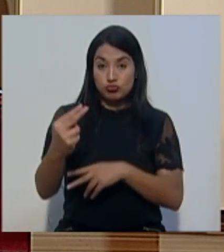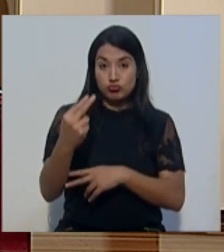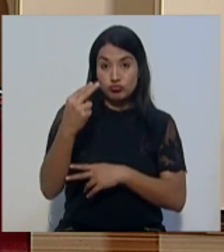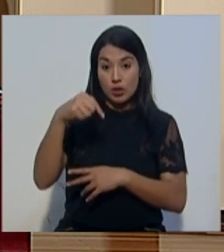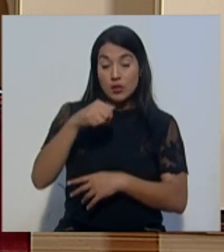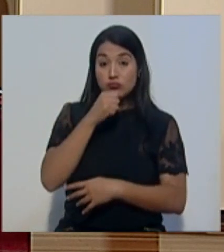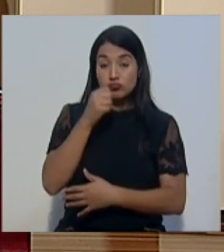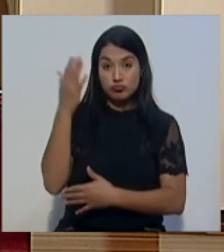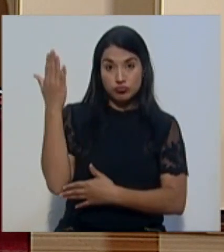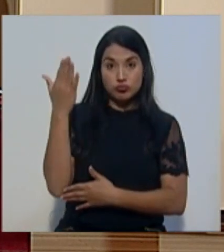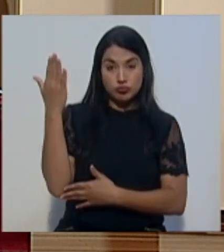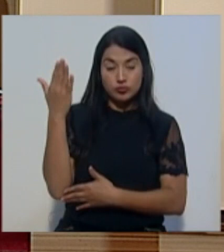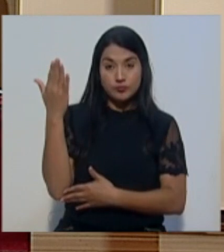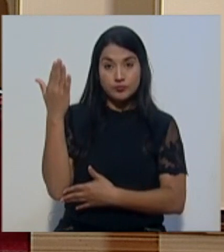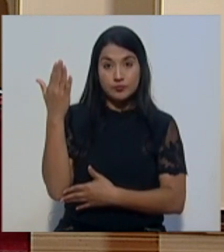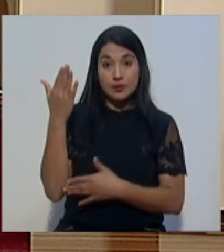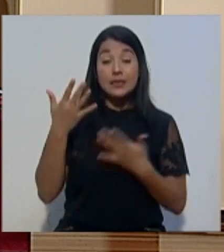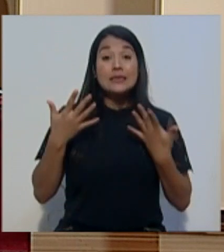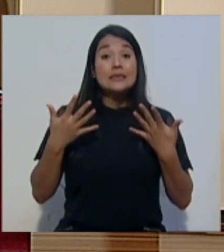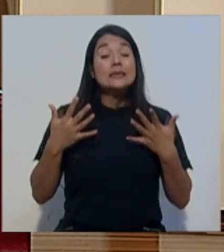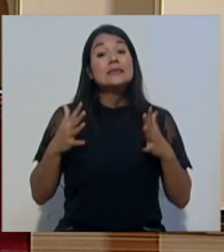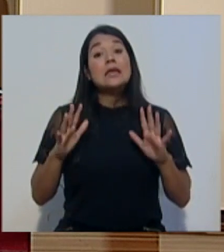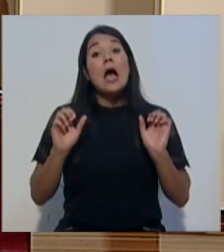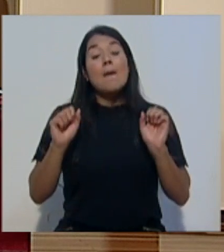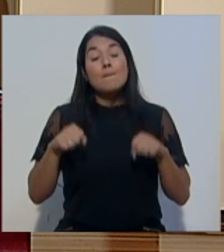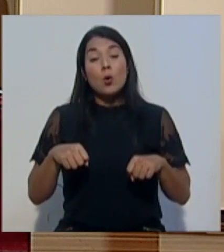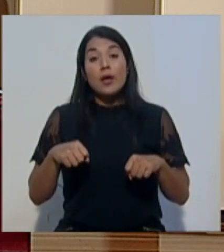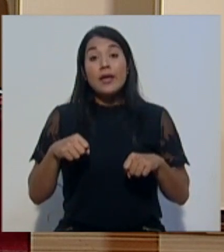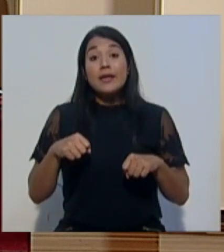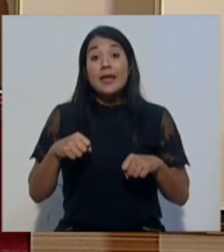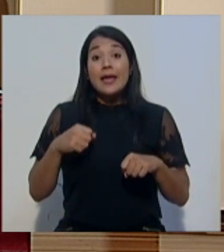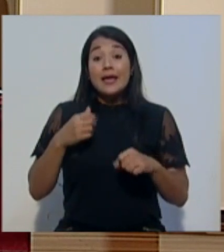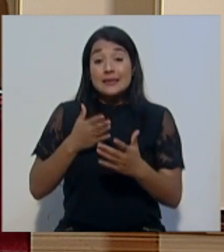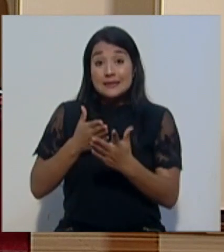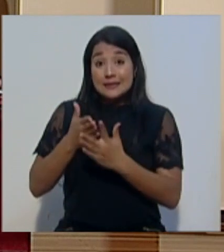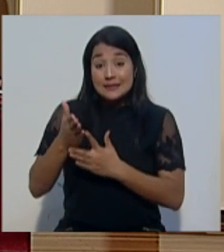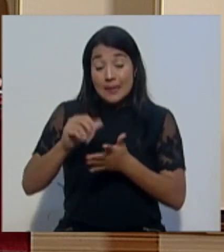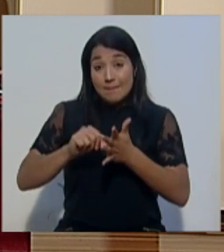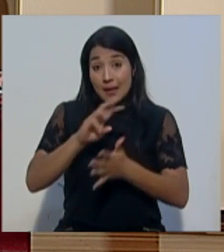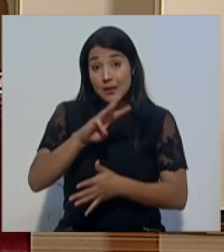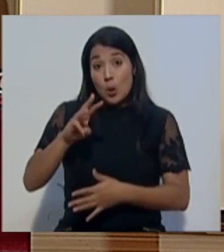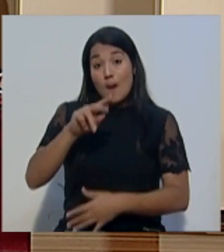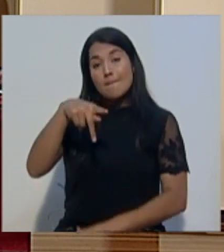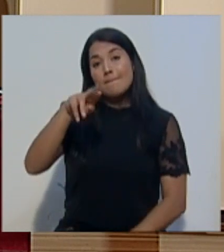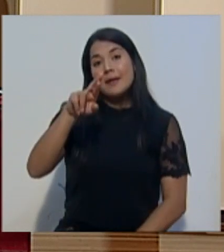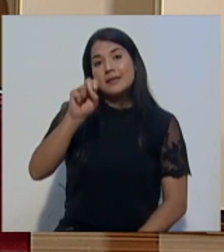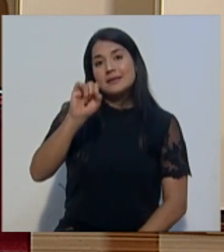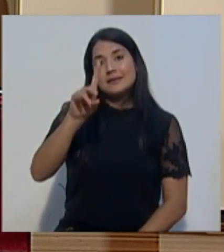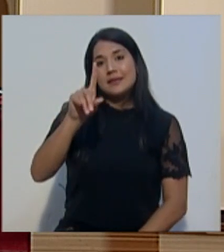este enlace informativo. Ya pueden entrar a la página